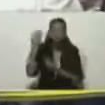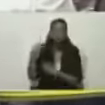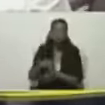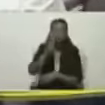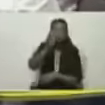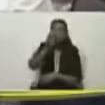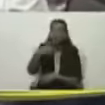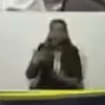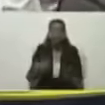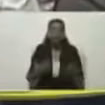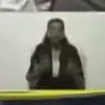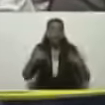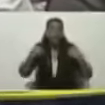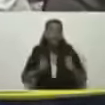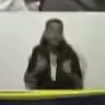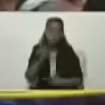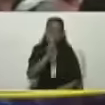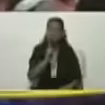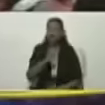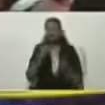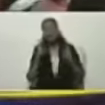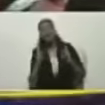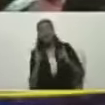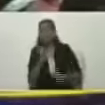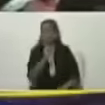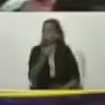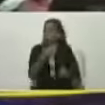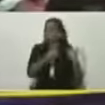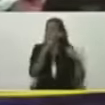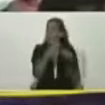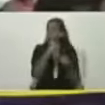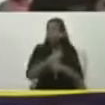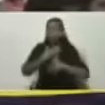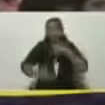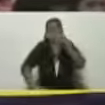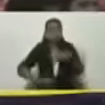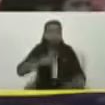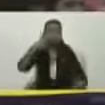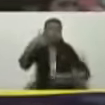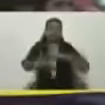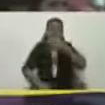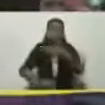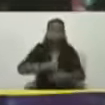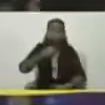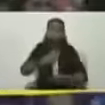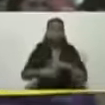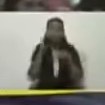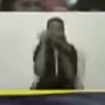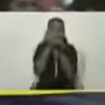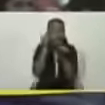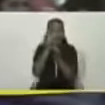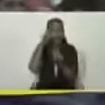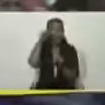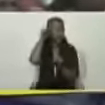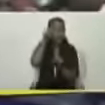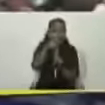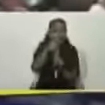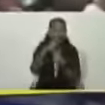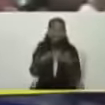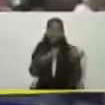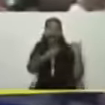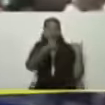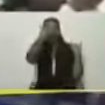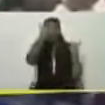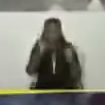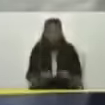No descansamos en la tarea y la misión que me toca